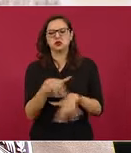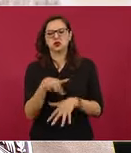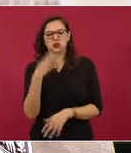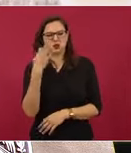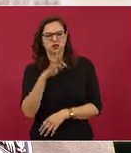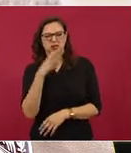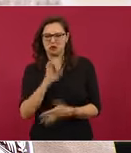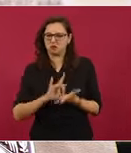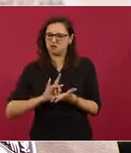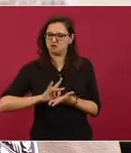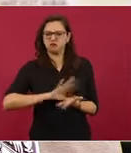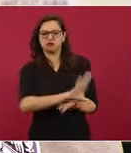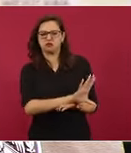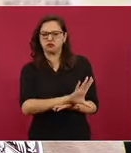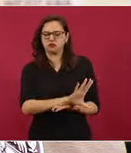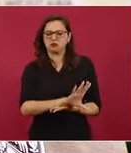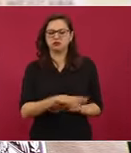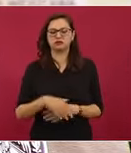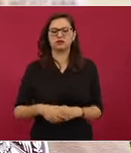poder,